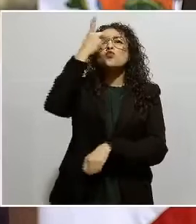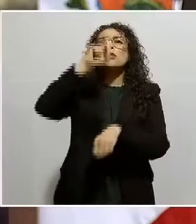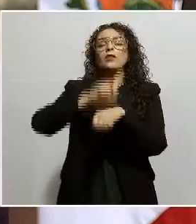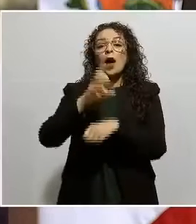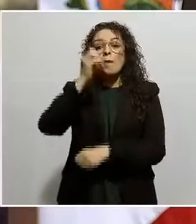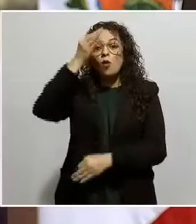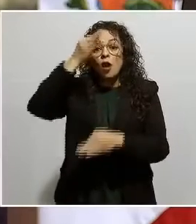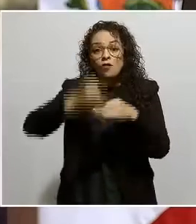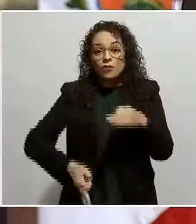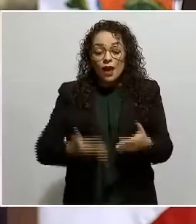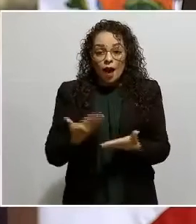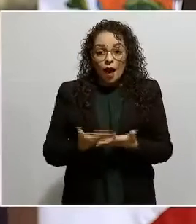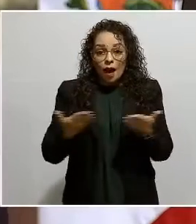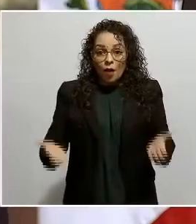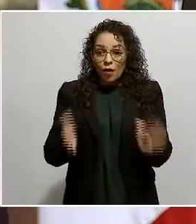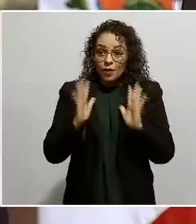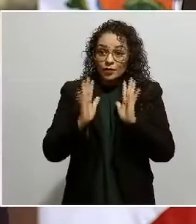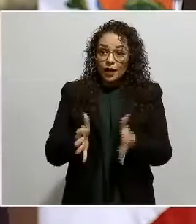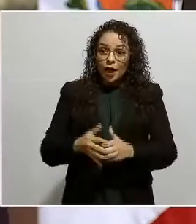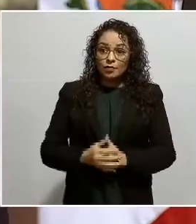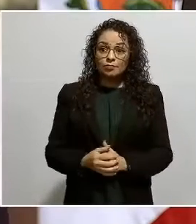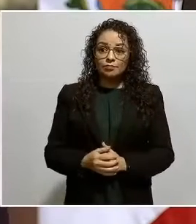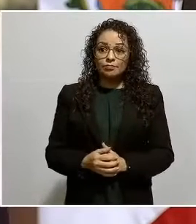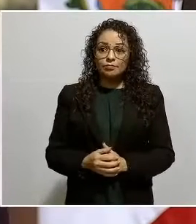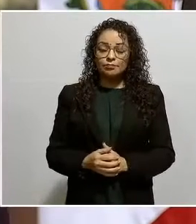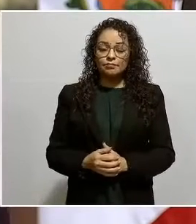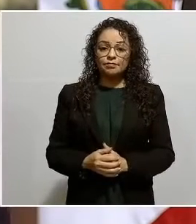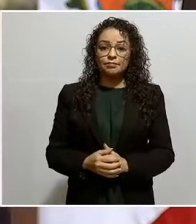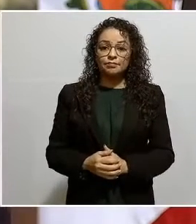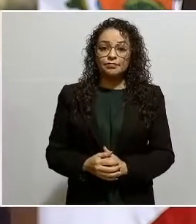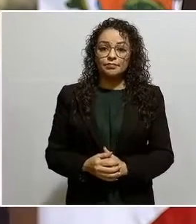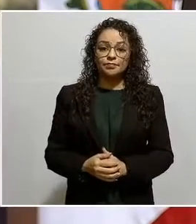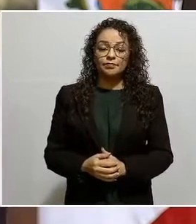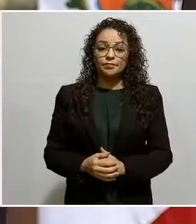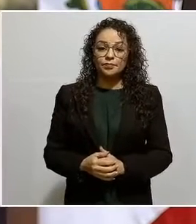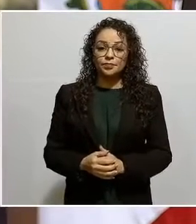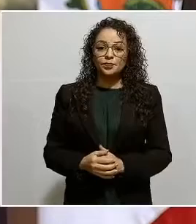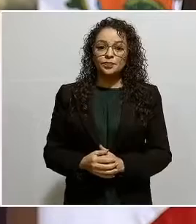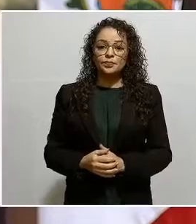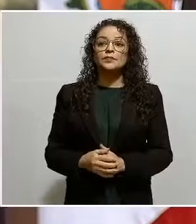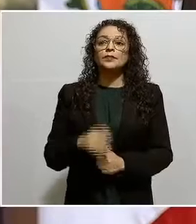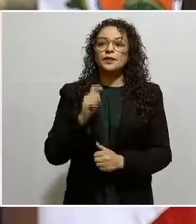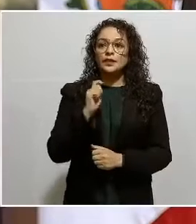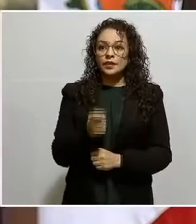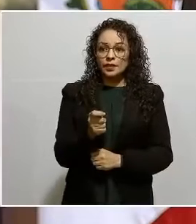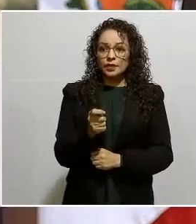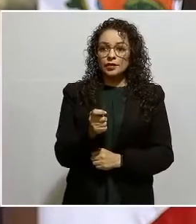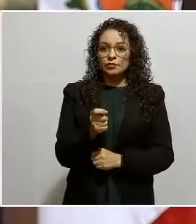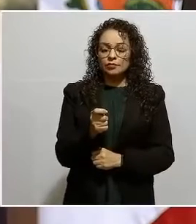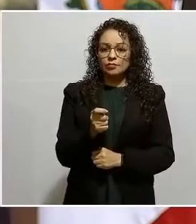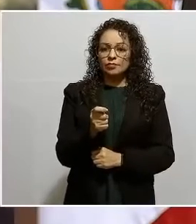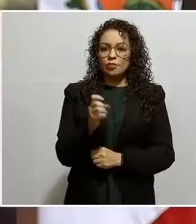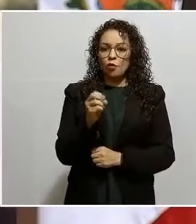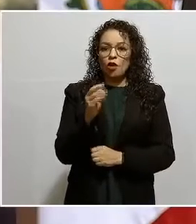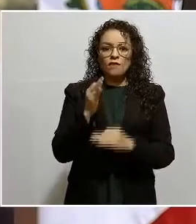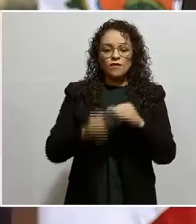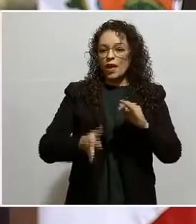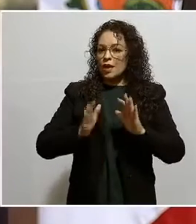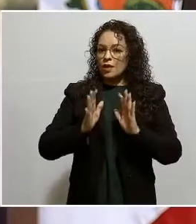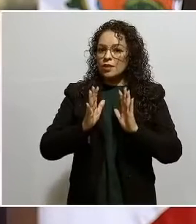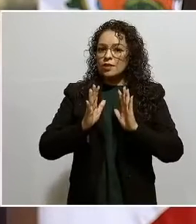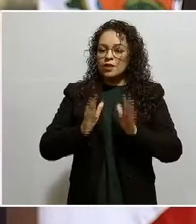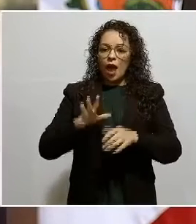un momento afortunado en el que se cierra una cadena de fortuna.